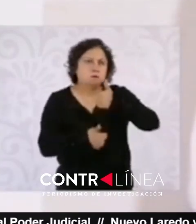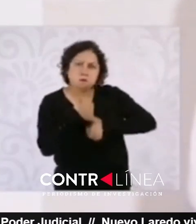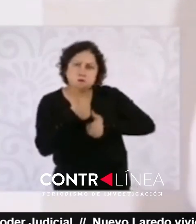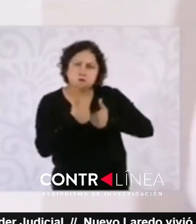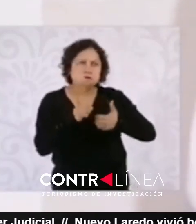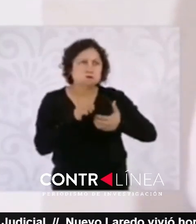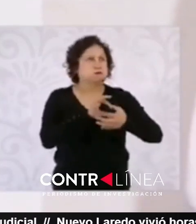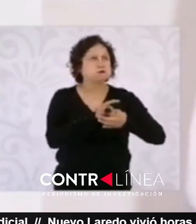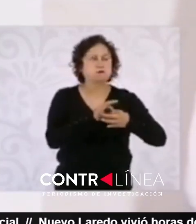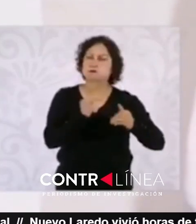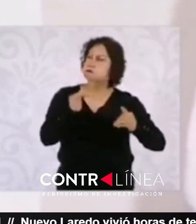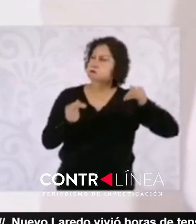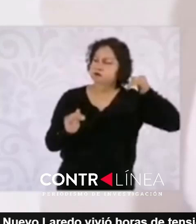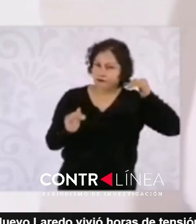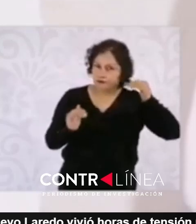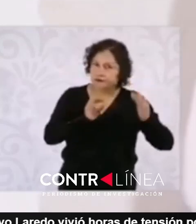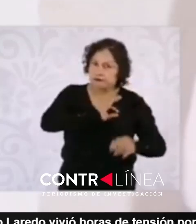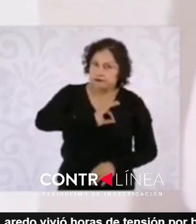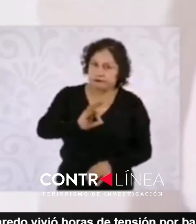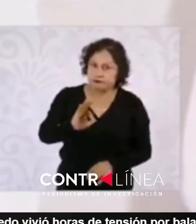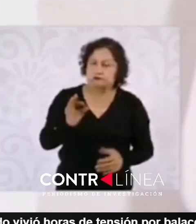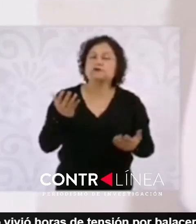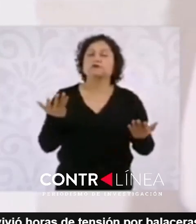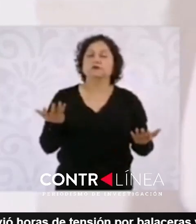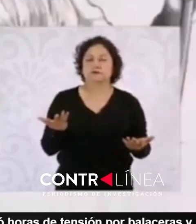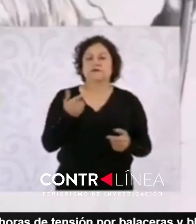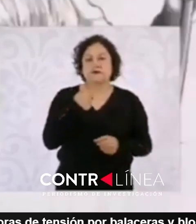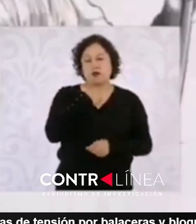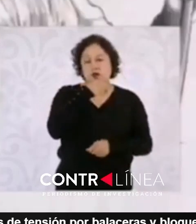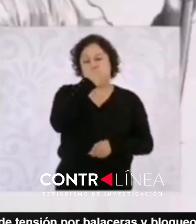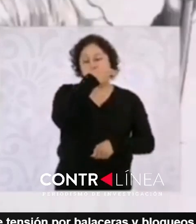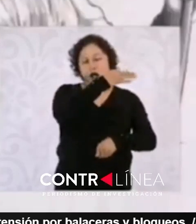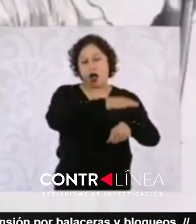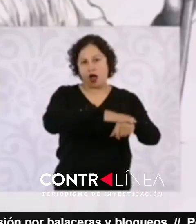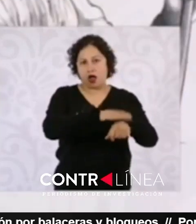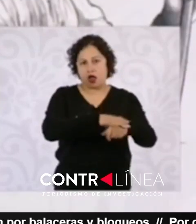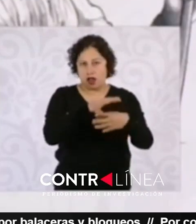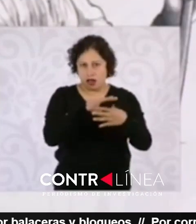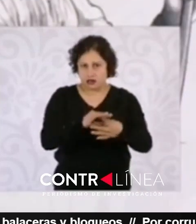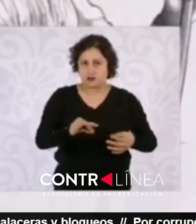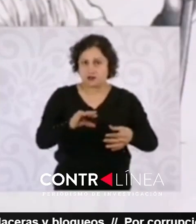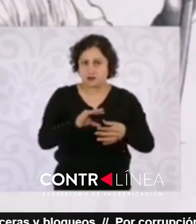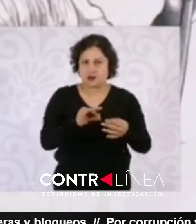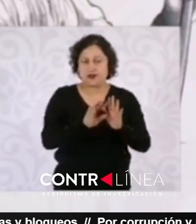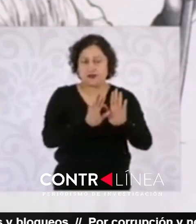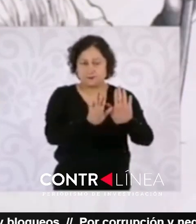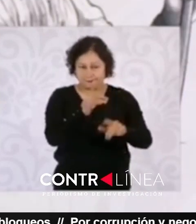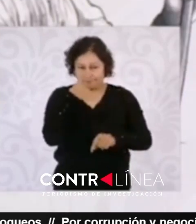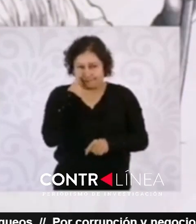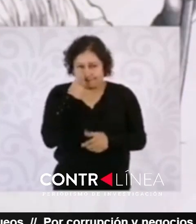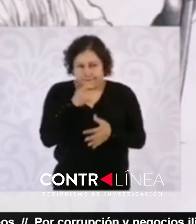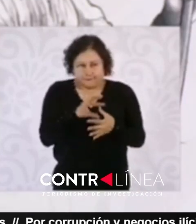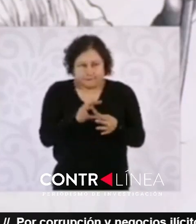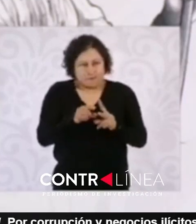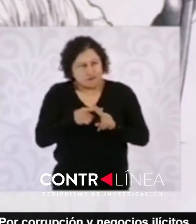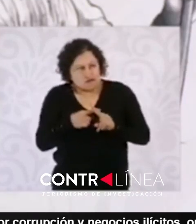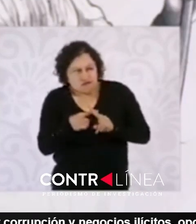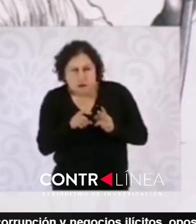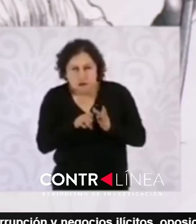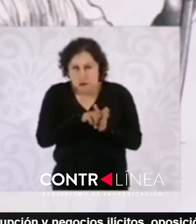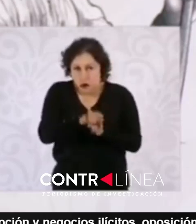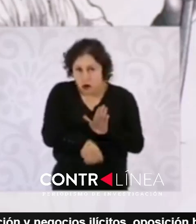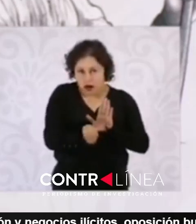También le dije, porque hicimos un ejercicio de lo que significaría el déficit per cápita, que cambia un